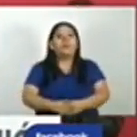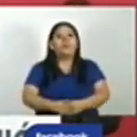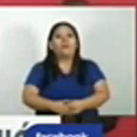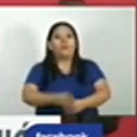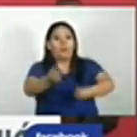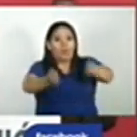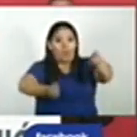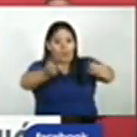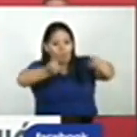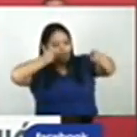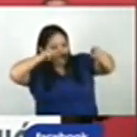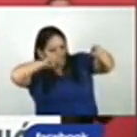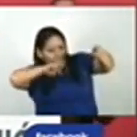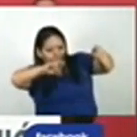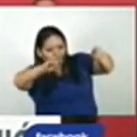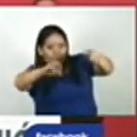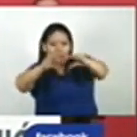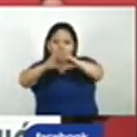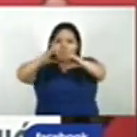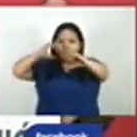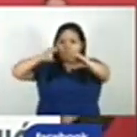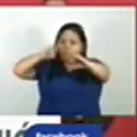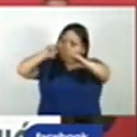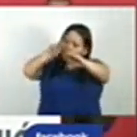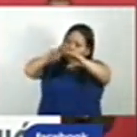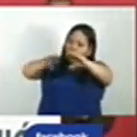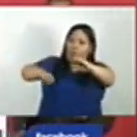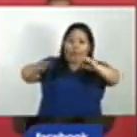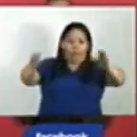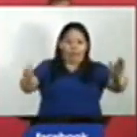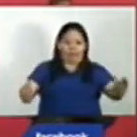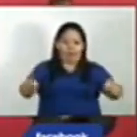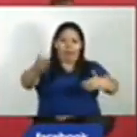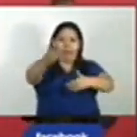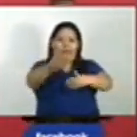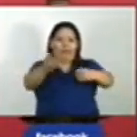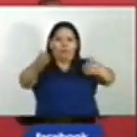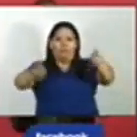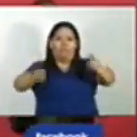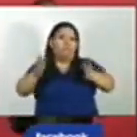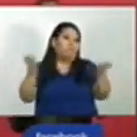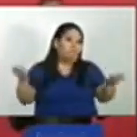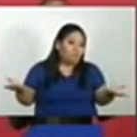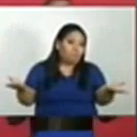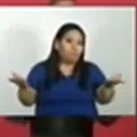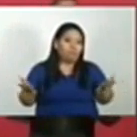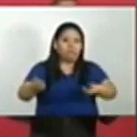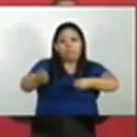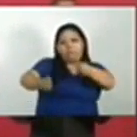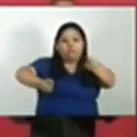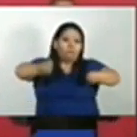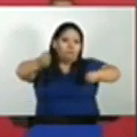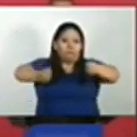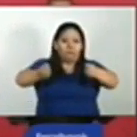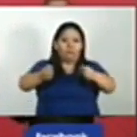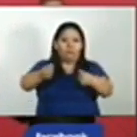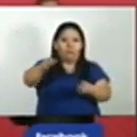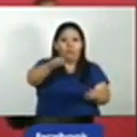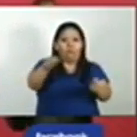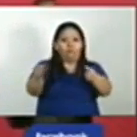revisando camiones, tráilers, donde en una caja de un tráiler